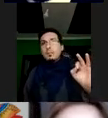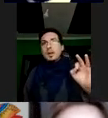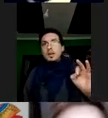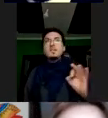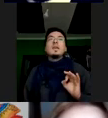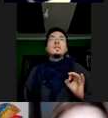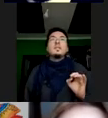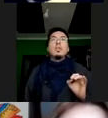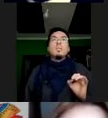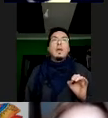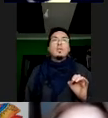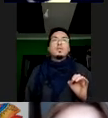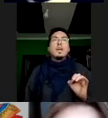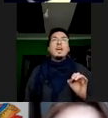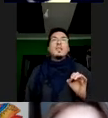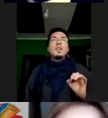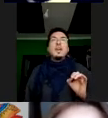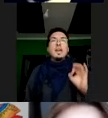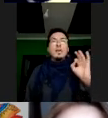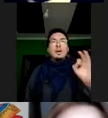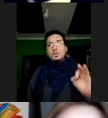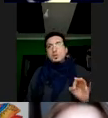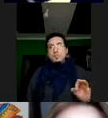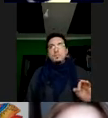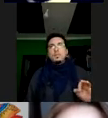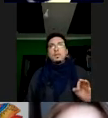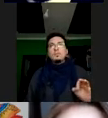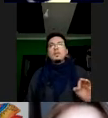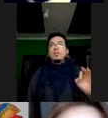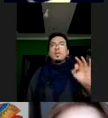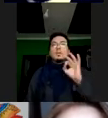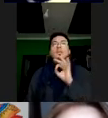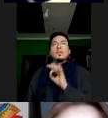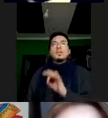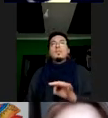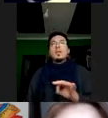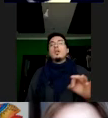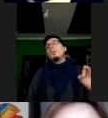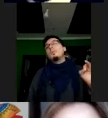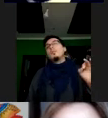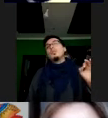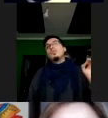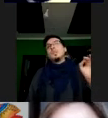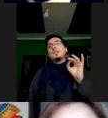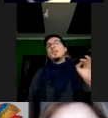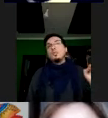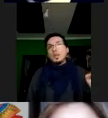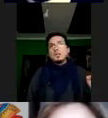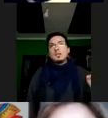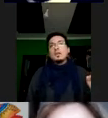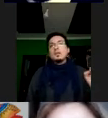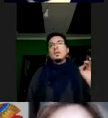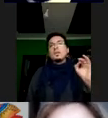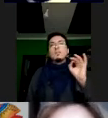de las paredes, existen los planos de elevación, porque justamente es este plano que me permite poder conocer las